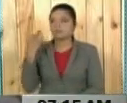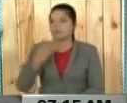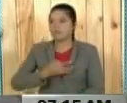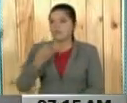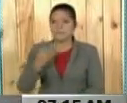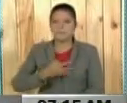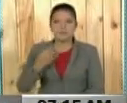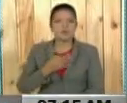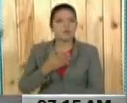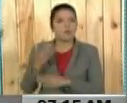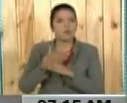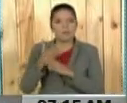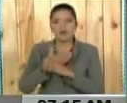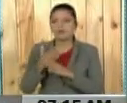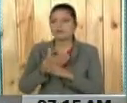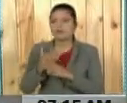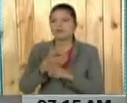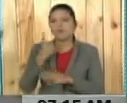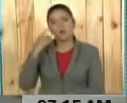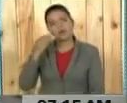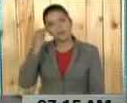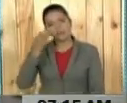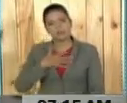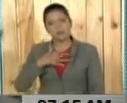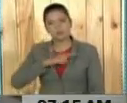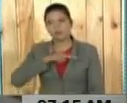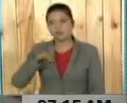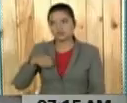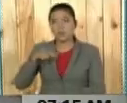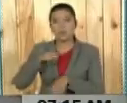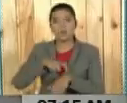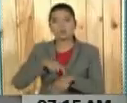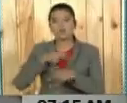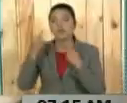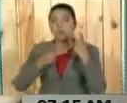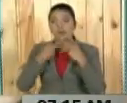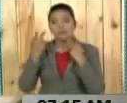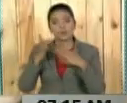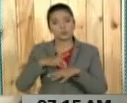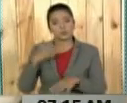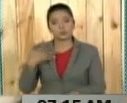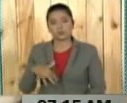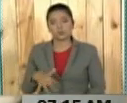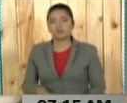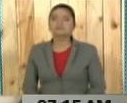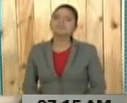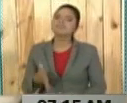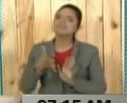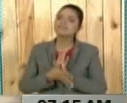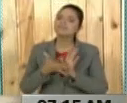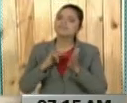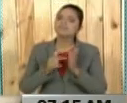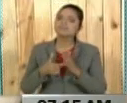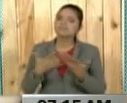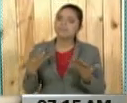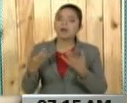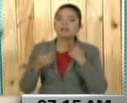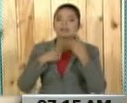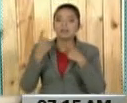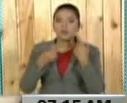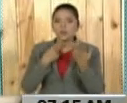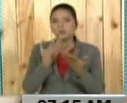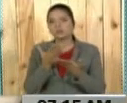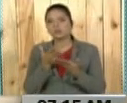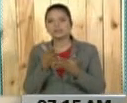constantemente compartiendo sus opiniones con nosotros en un momento político tan delicado como este. ¿Qué significa ese discurso